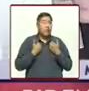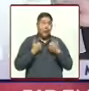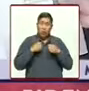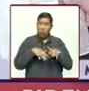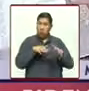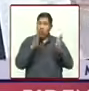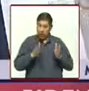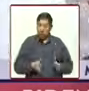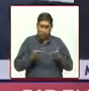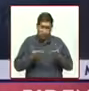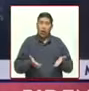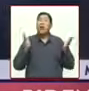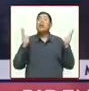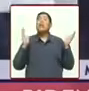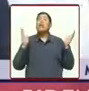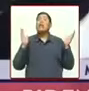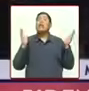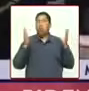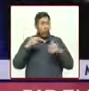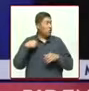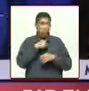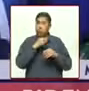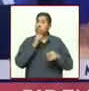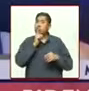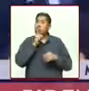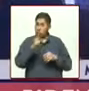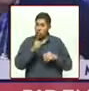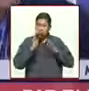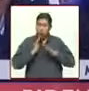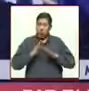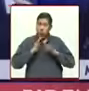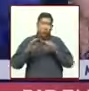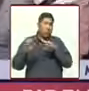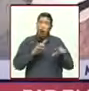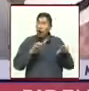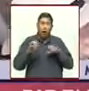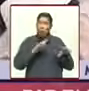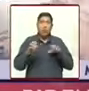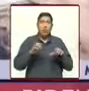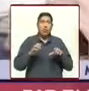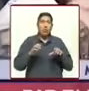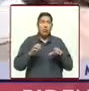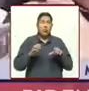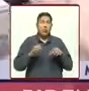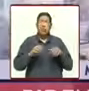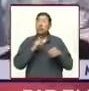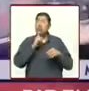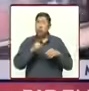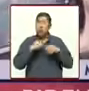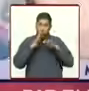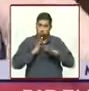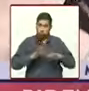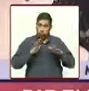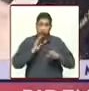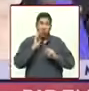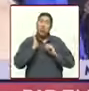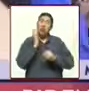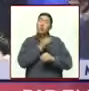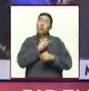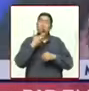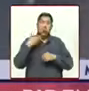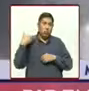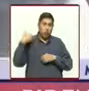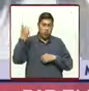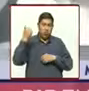marquistas, aquí nosotros le vamos a dar las garantías correspondientes, las garantías correspondientes a nuestro